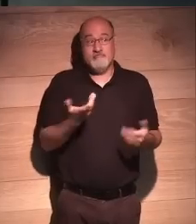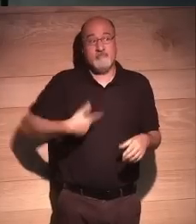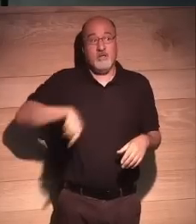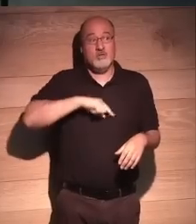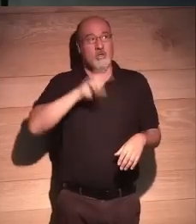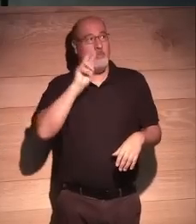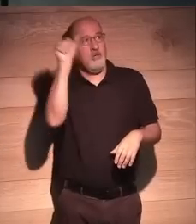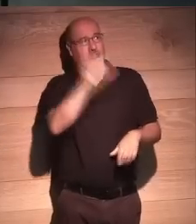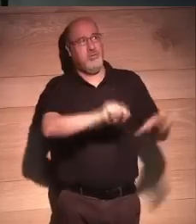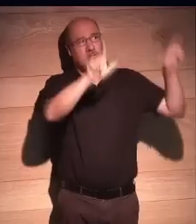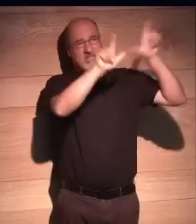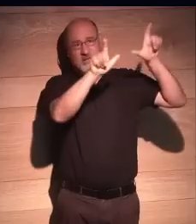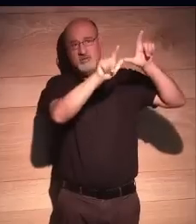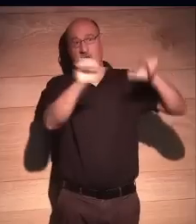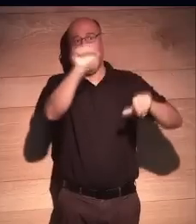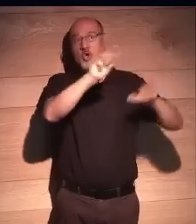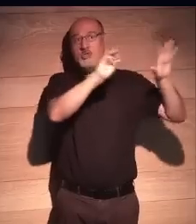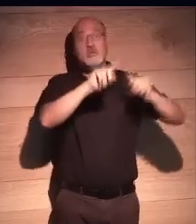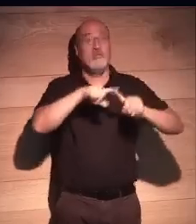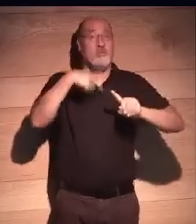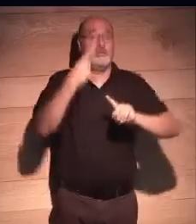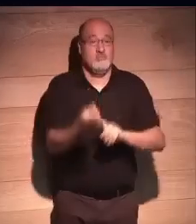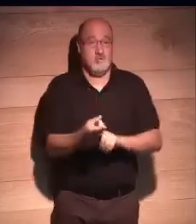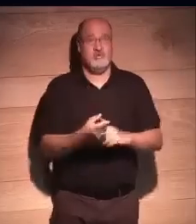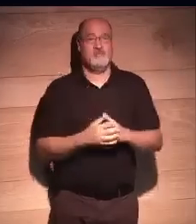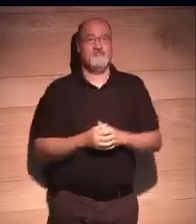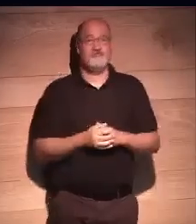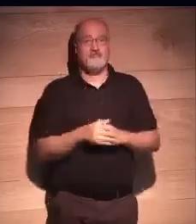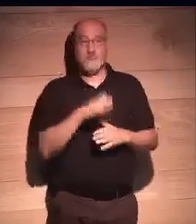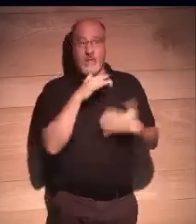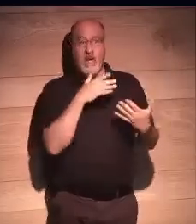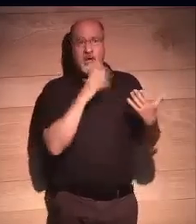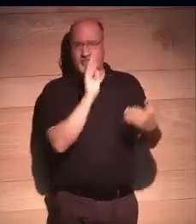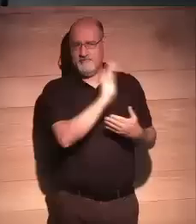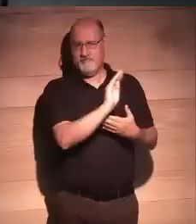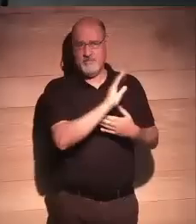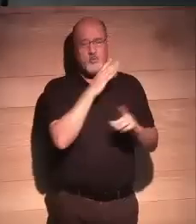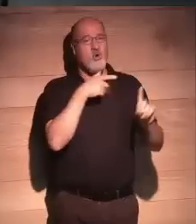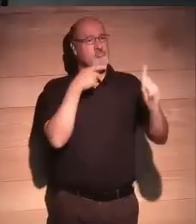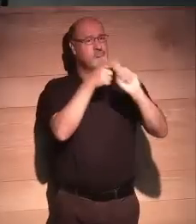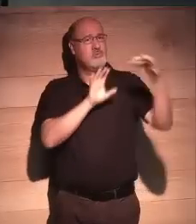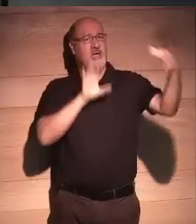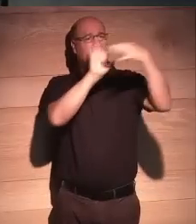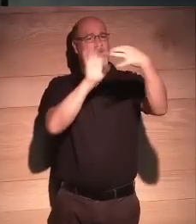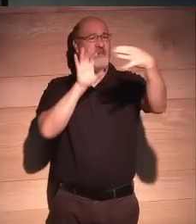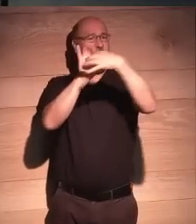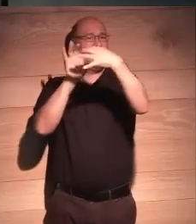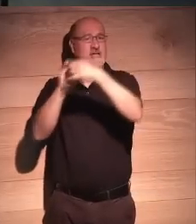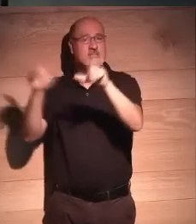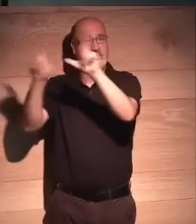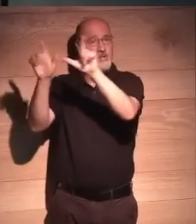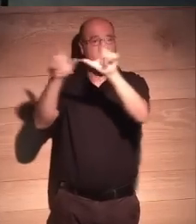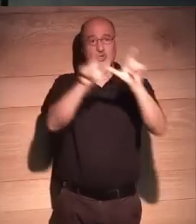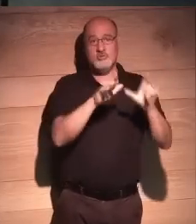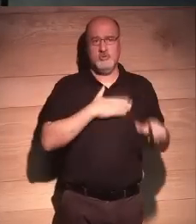hemos visto esta tele de la que, bueno, que es un icono. Ahora hablaremos de esta historia de las referencias y de los referentes televisivos, Claro. porque yo